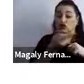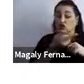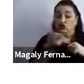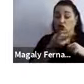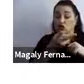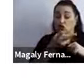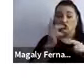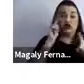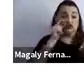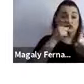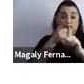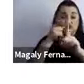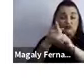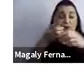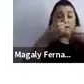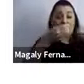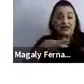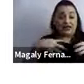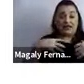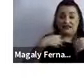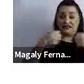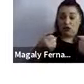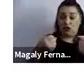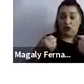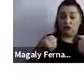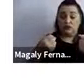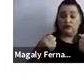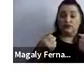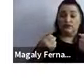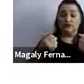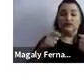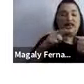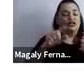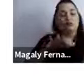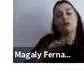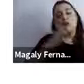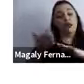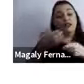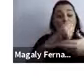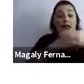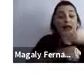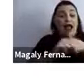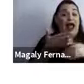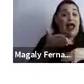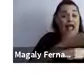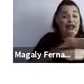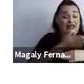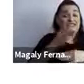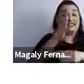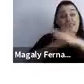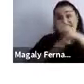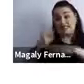dos dimensiones de pérdida de salud, que son la muerte prematura y la discapacidad,